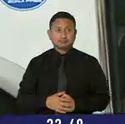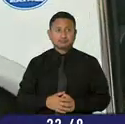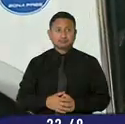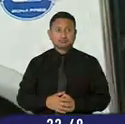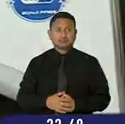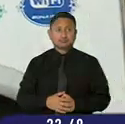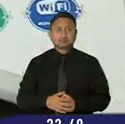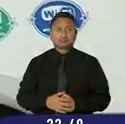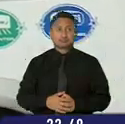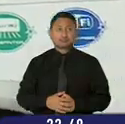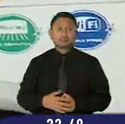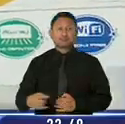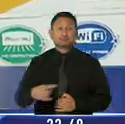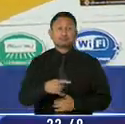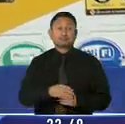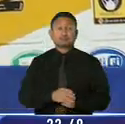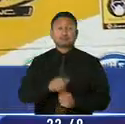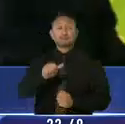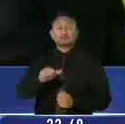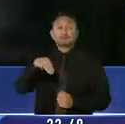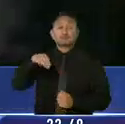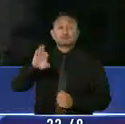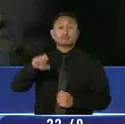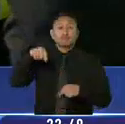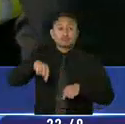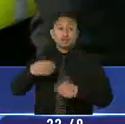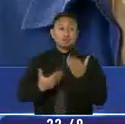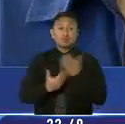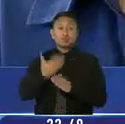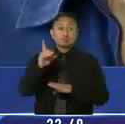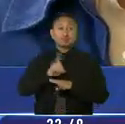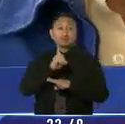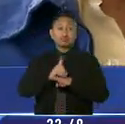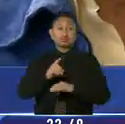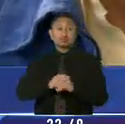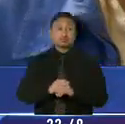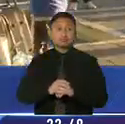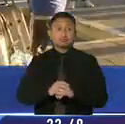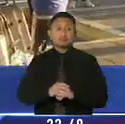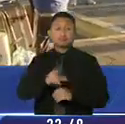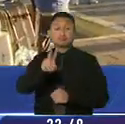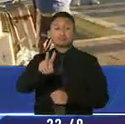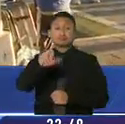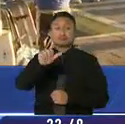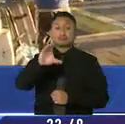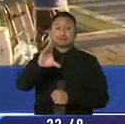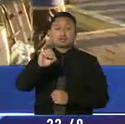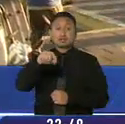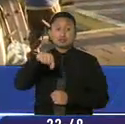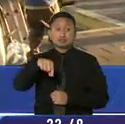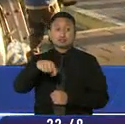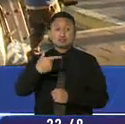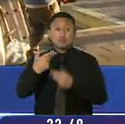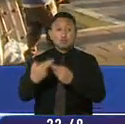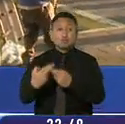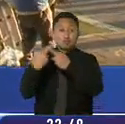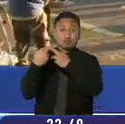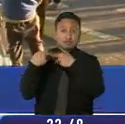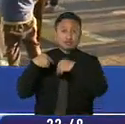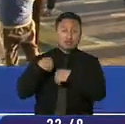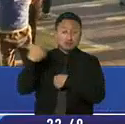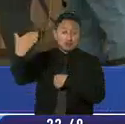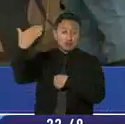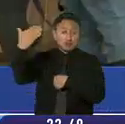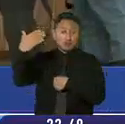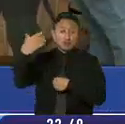La Agencia Metropolitana de Tránsito tiene un nuevo director, el general Jaime Baca, quien será el encargado durante la administración del alcalde Guarderas de